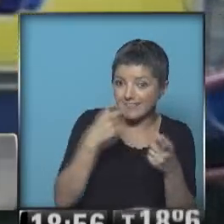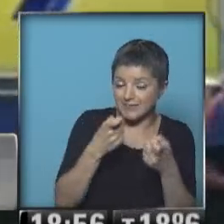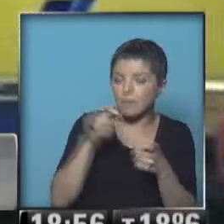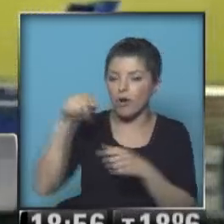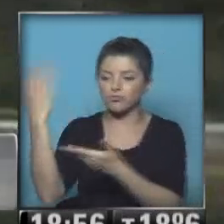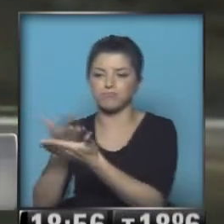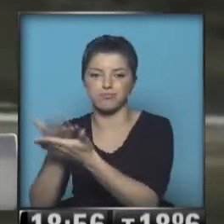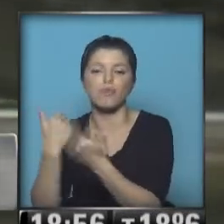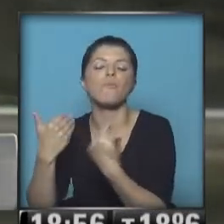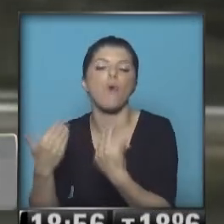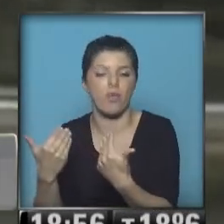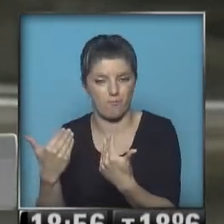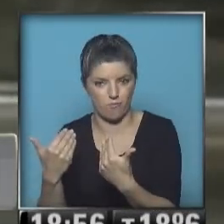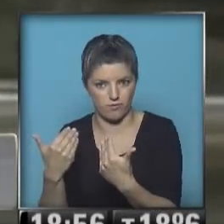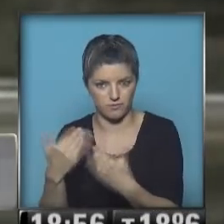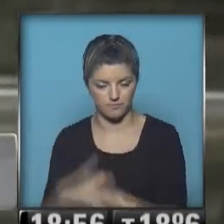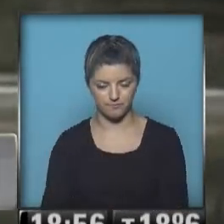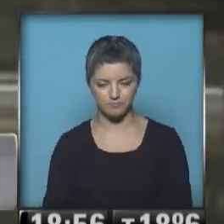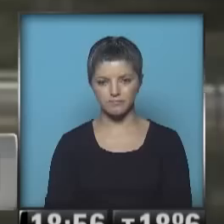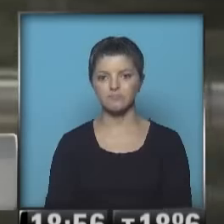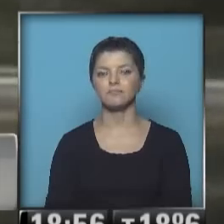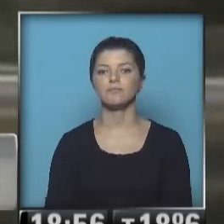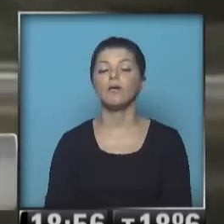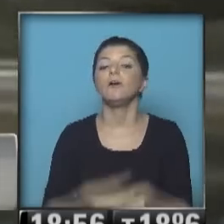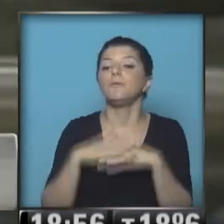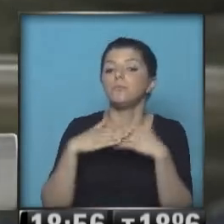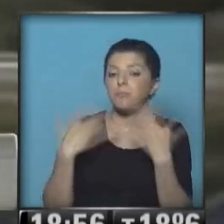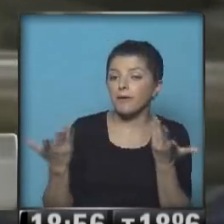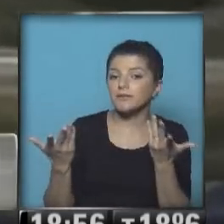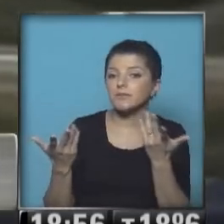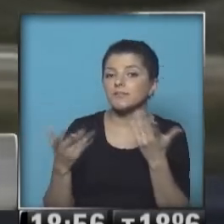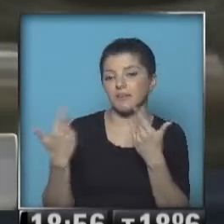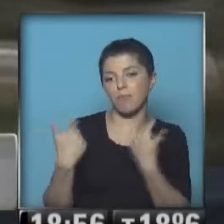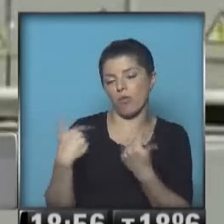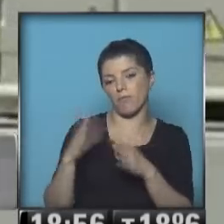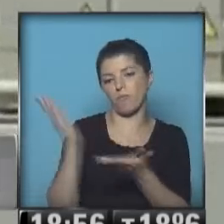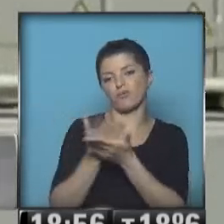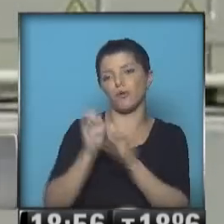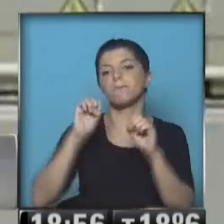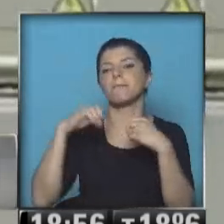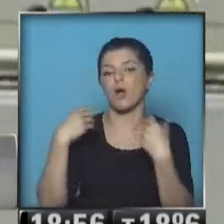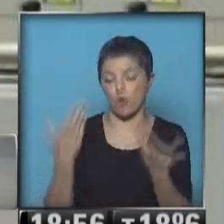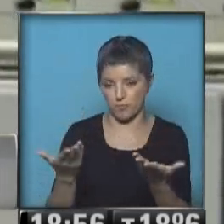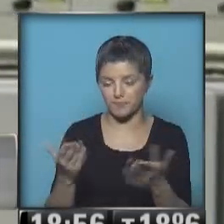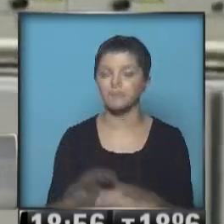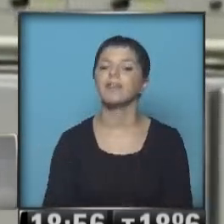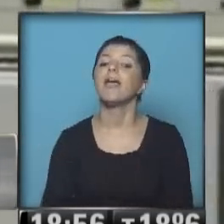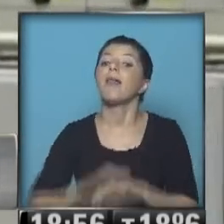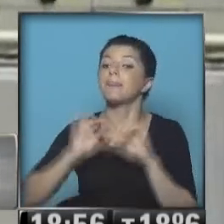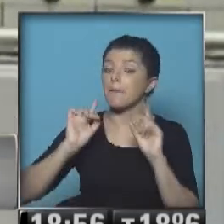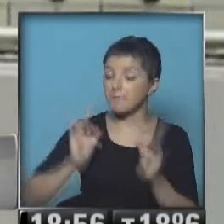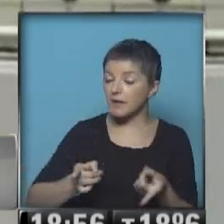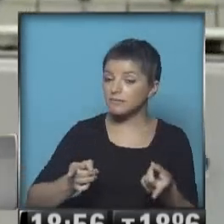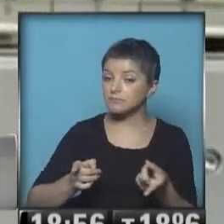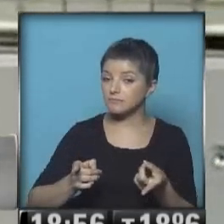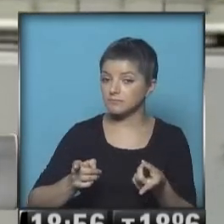Eso nos lima las asperezas y los vaivenes del mundo. Correcto. También, en definitiva,